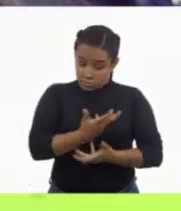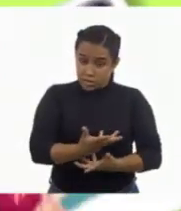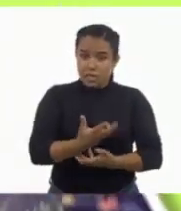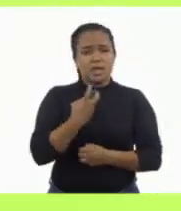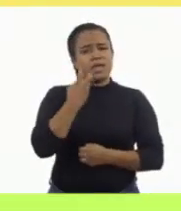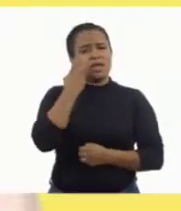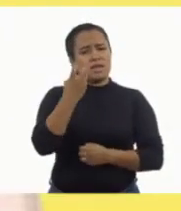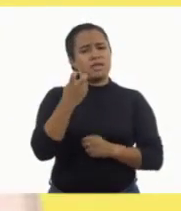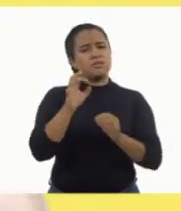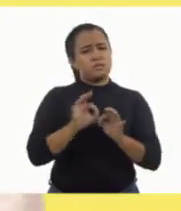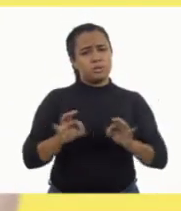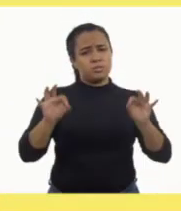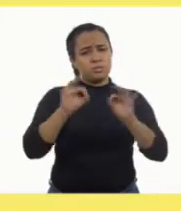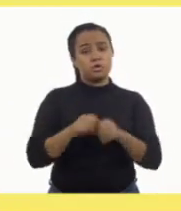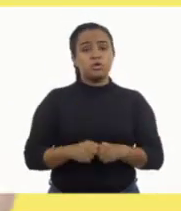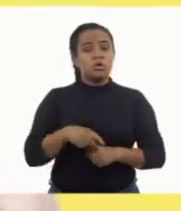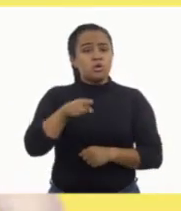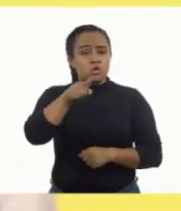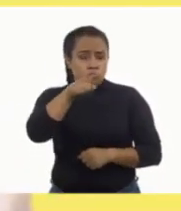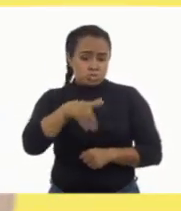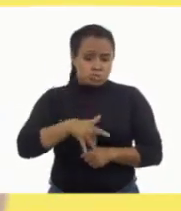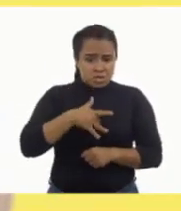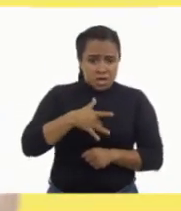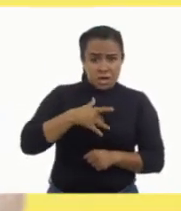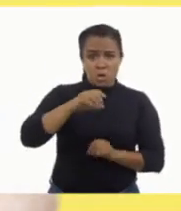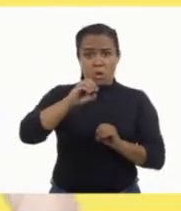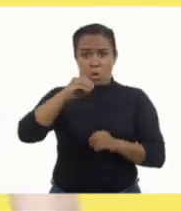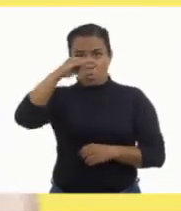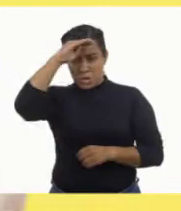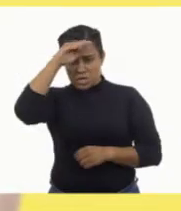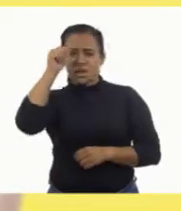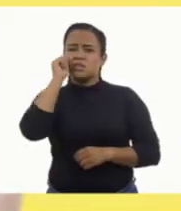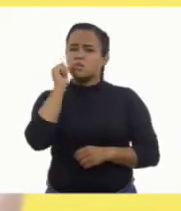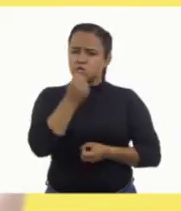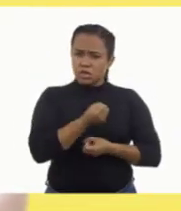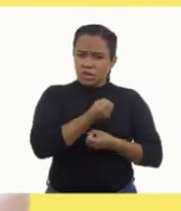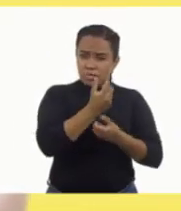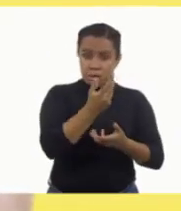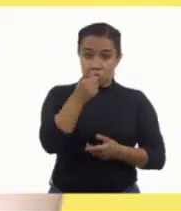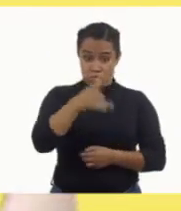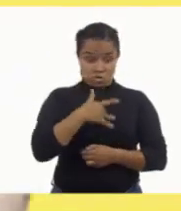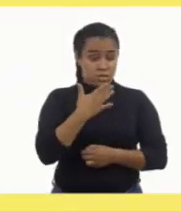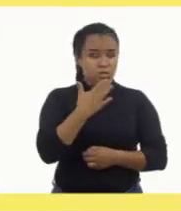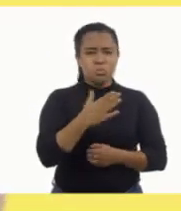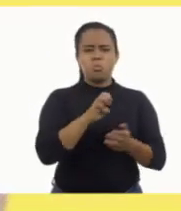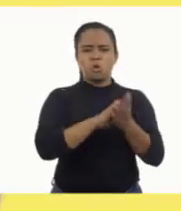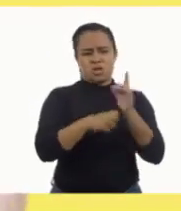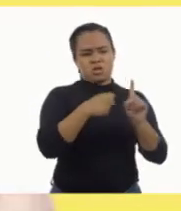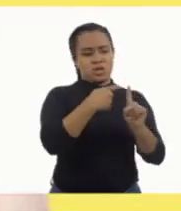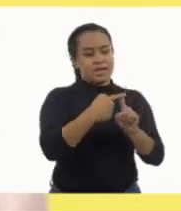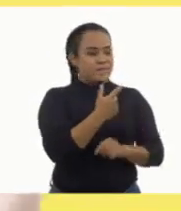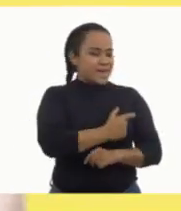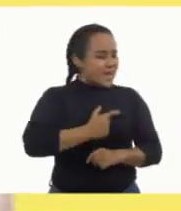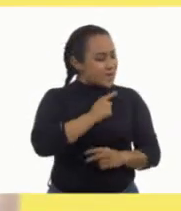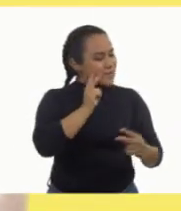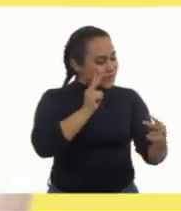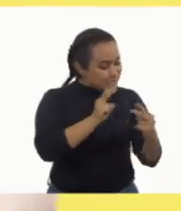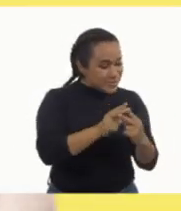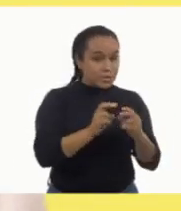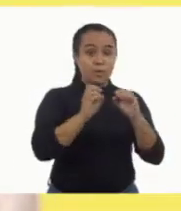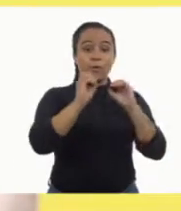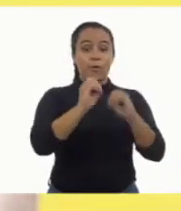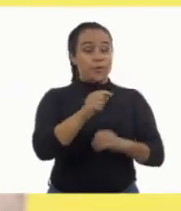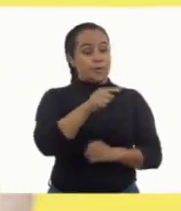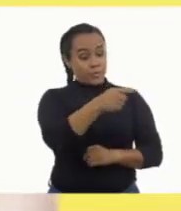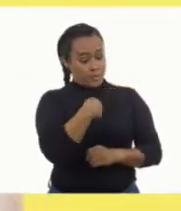importante. Siempre di lo que sientes y lo que piensas cuando te sientas bien, con comentarios positivos como «me da gusto verte» o «me